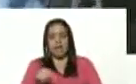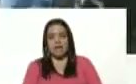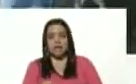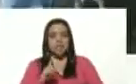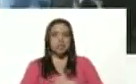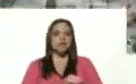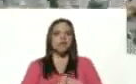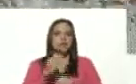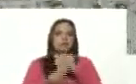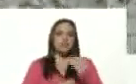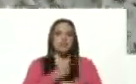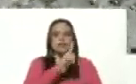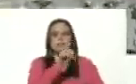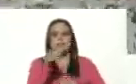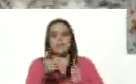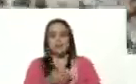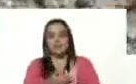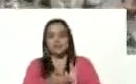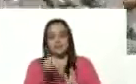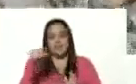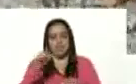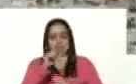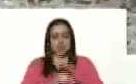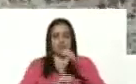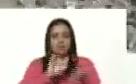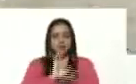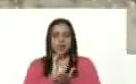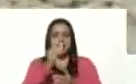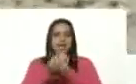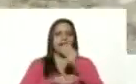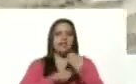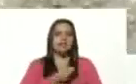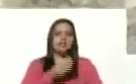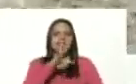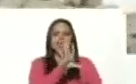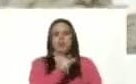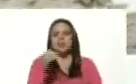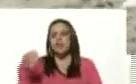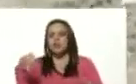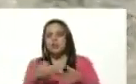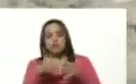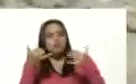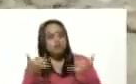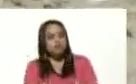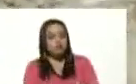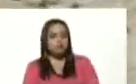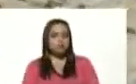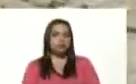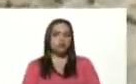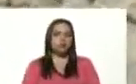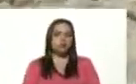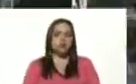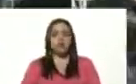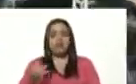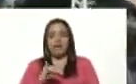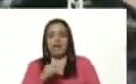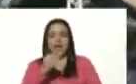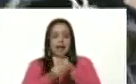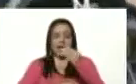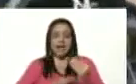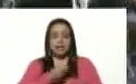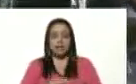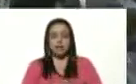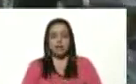el área metropolitana de Caracas ya 50 brigadas, que están constituidas, bueno,